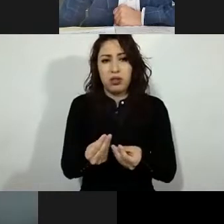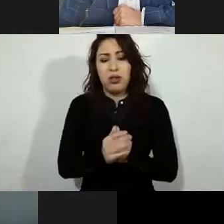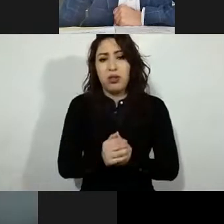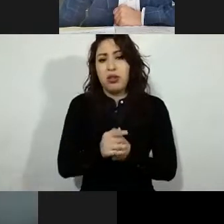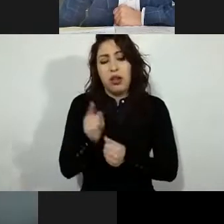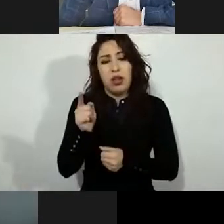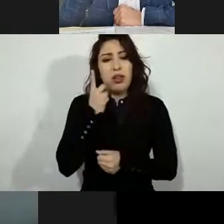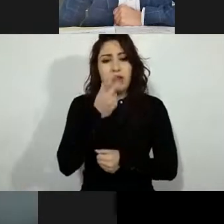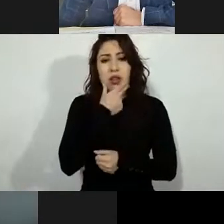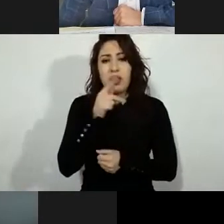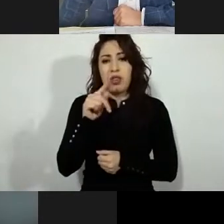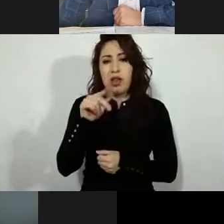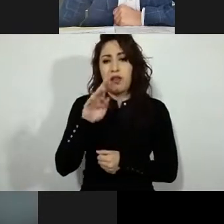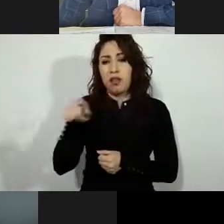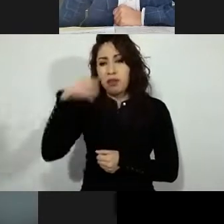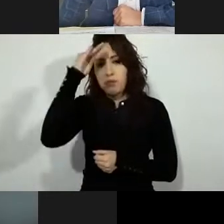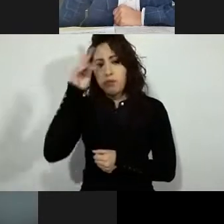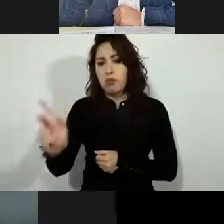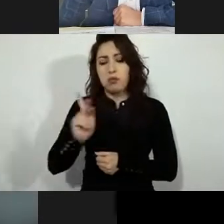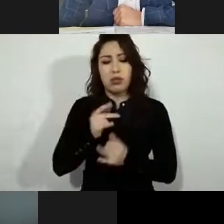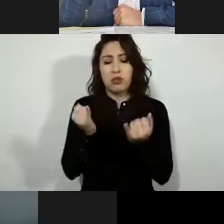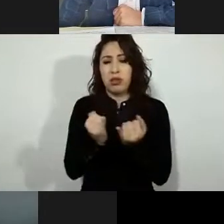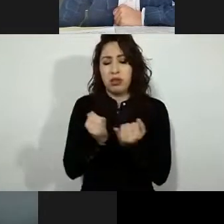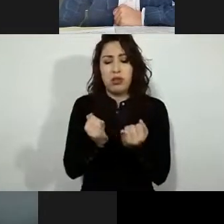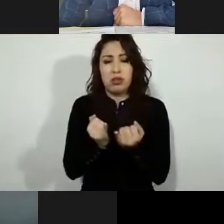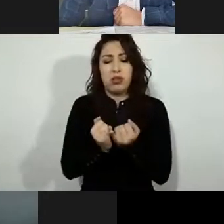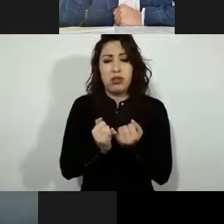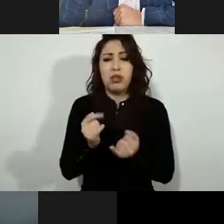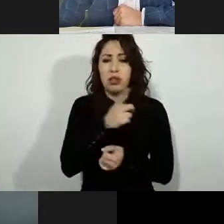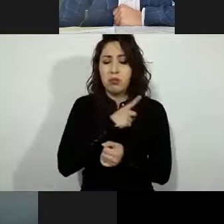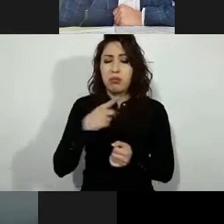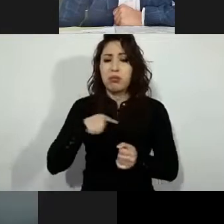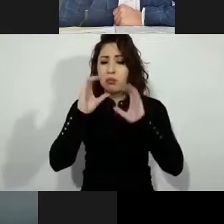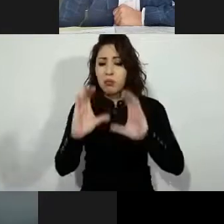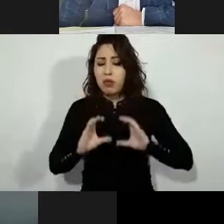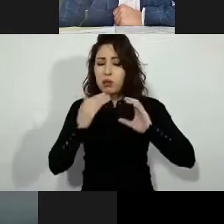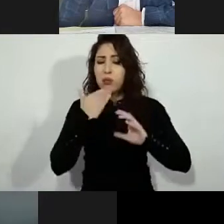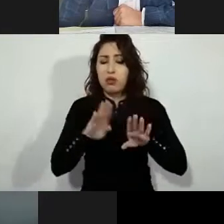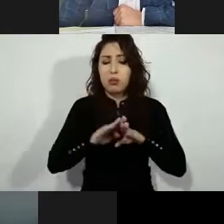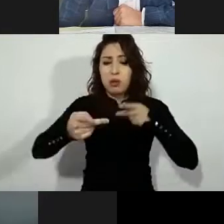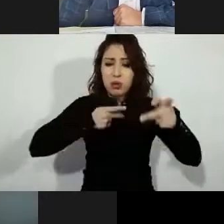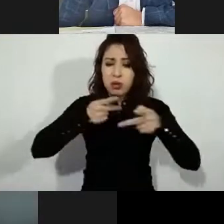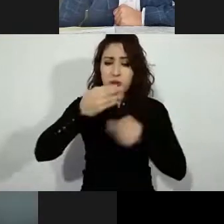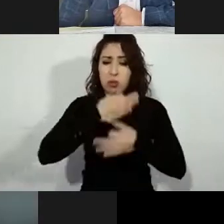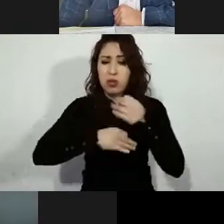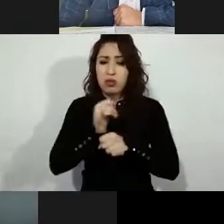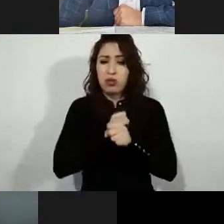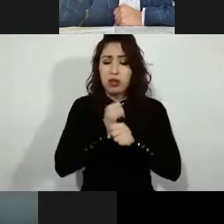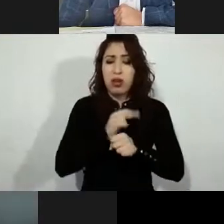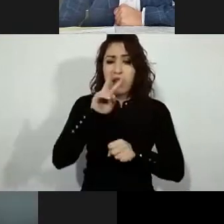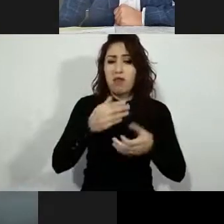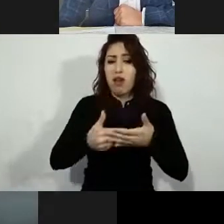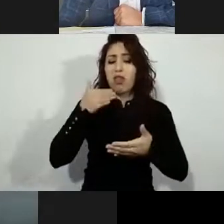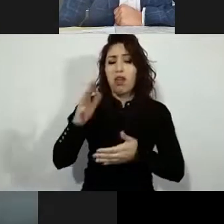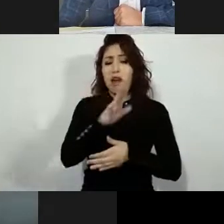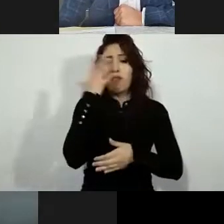con él, hay que cuidar mucho el mecanismo y el método que derivado de un punto de acuerdo intentó modificar la ley, que también me